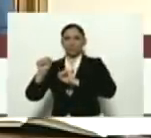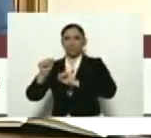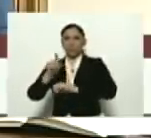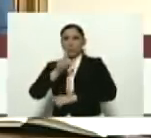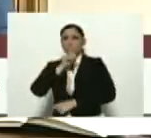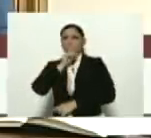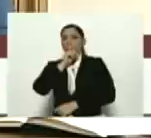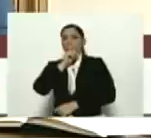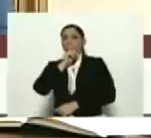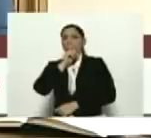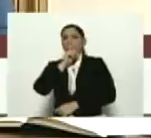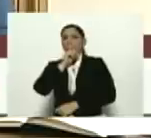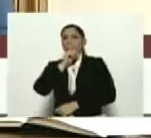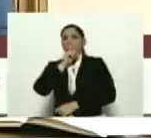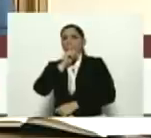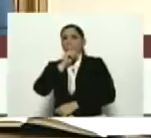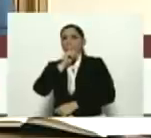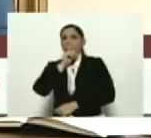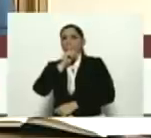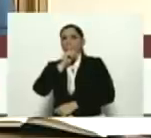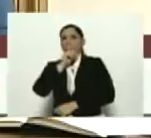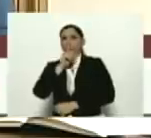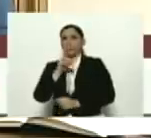silencio cómplice,